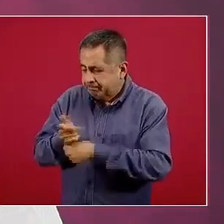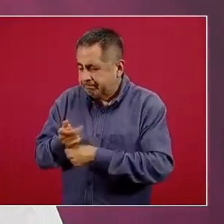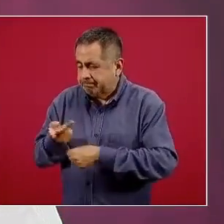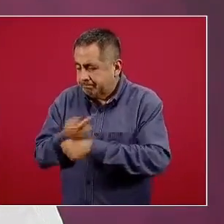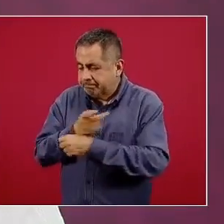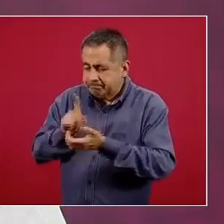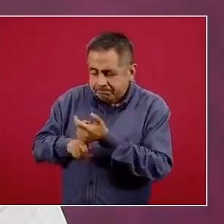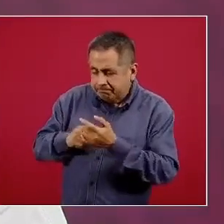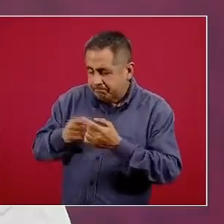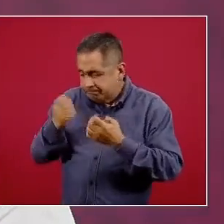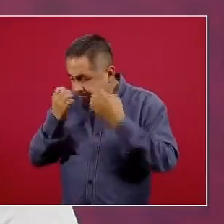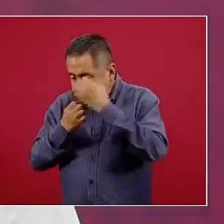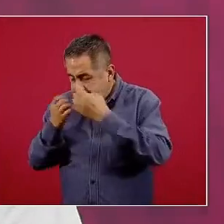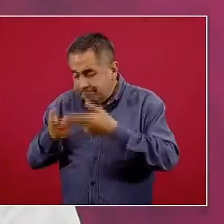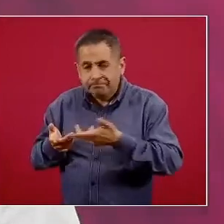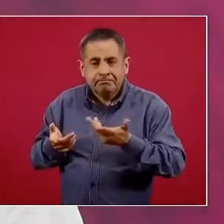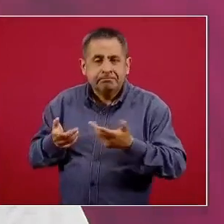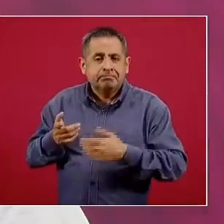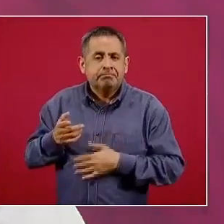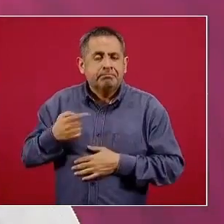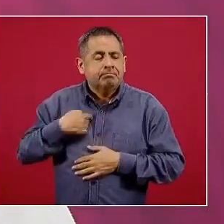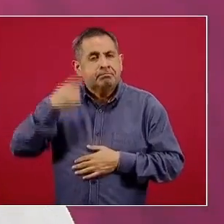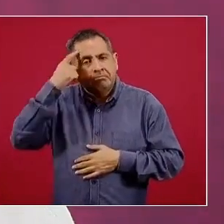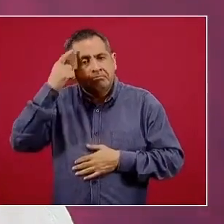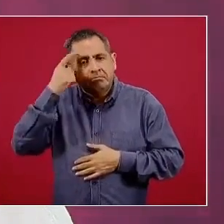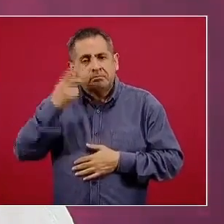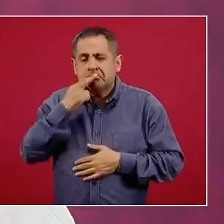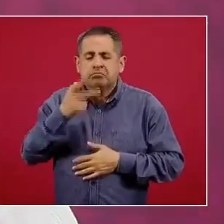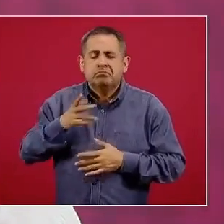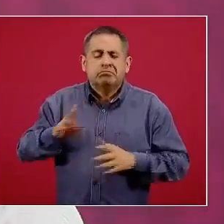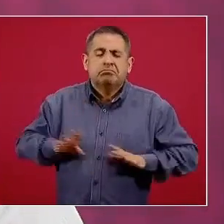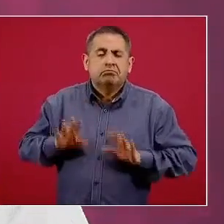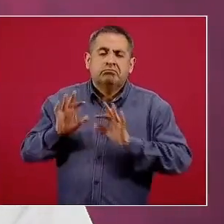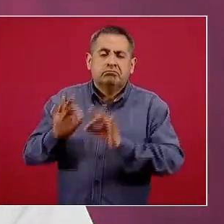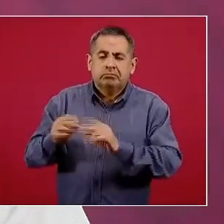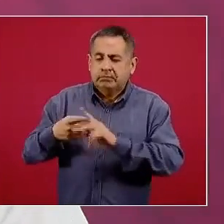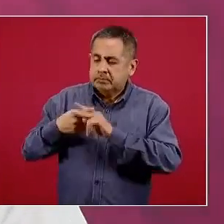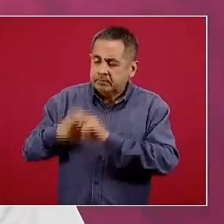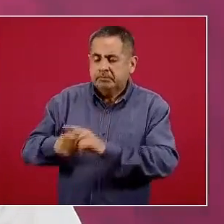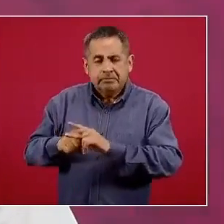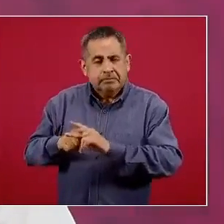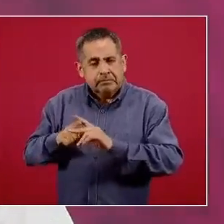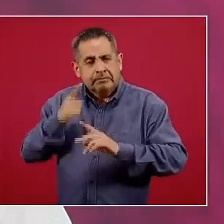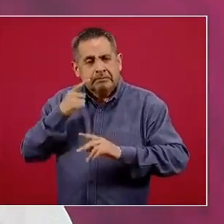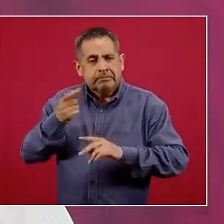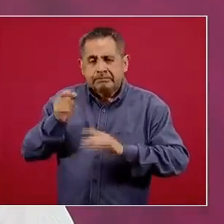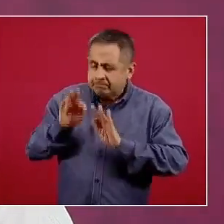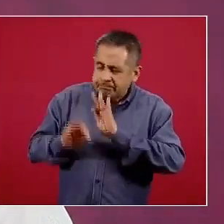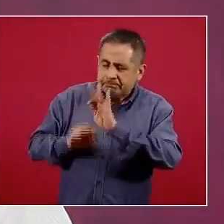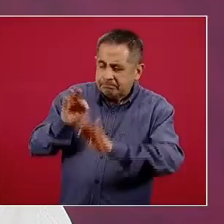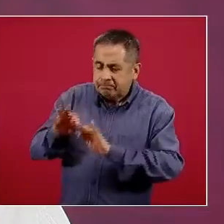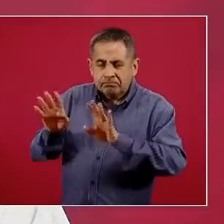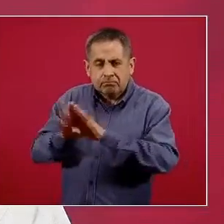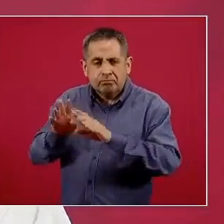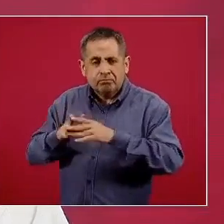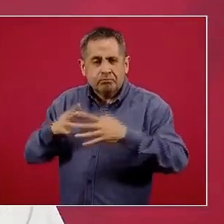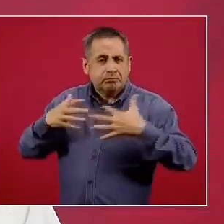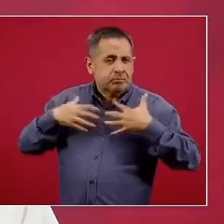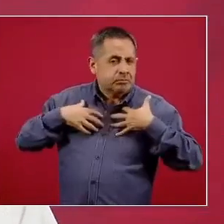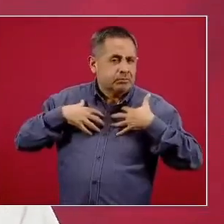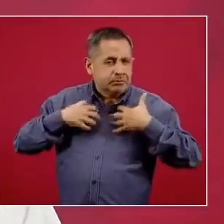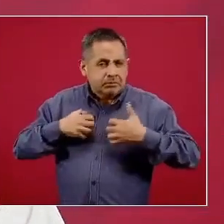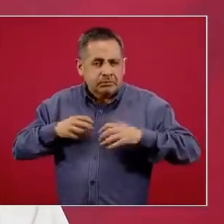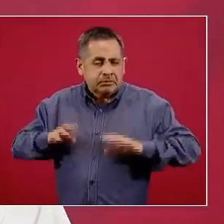tratamiento consideran más conveniente iniciar tratamientos de acuerdo a una serie de